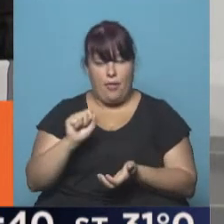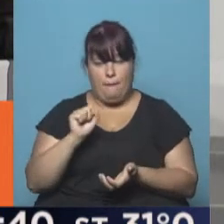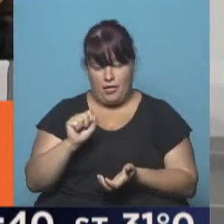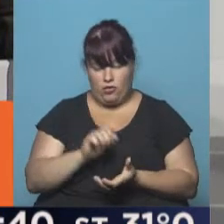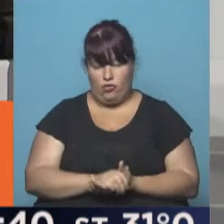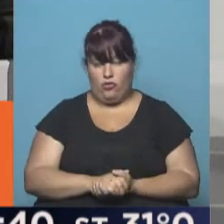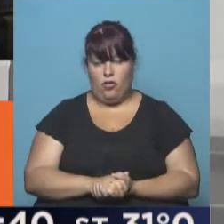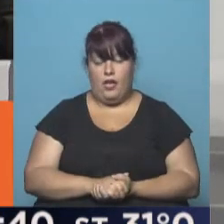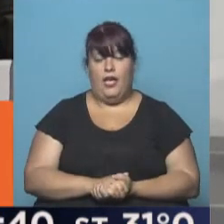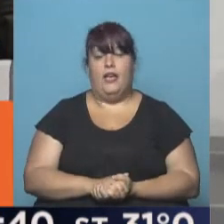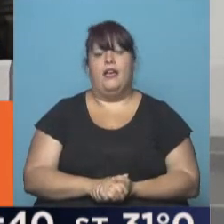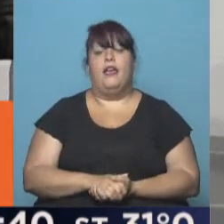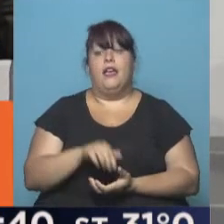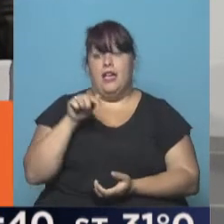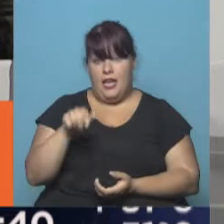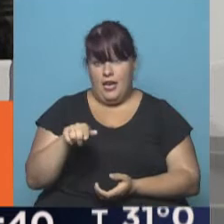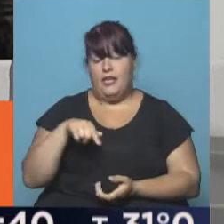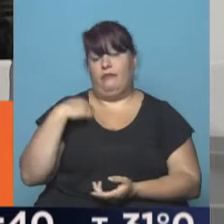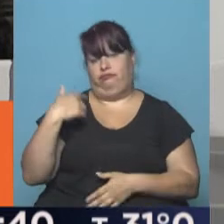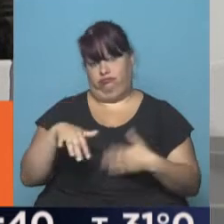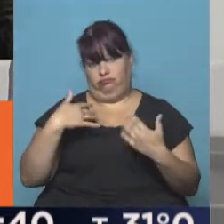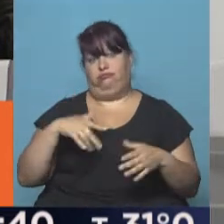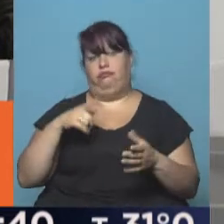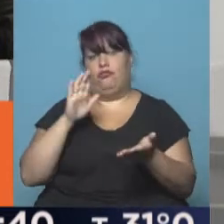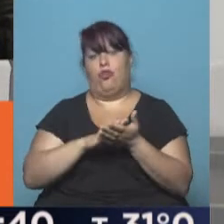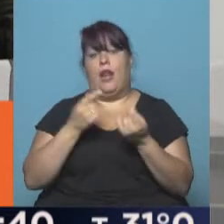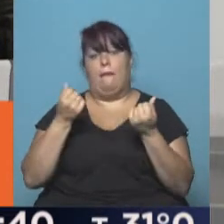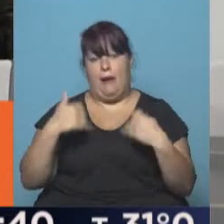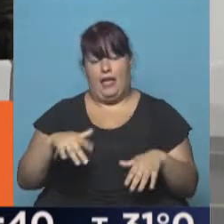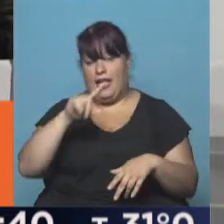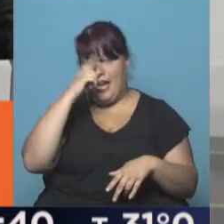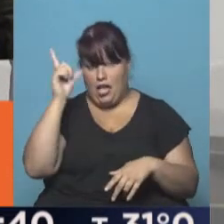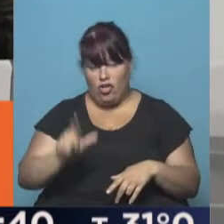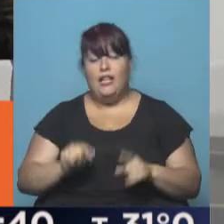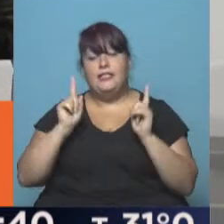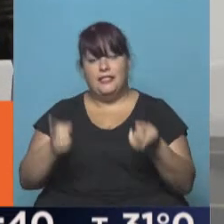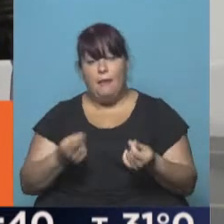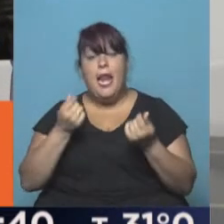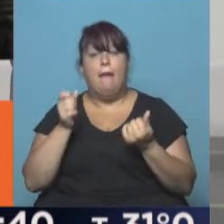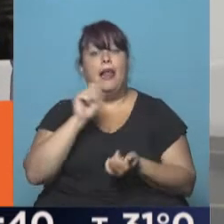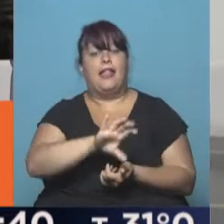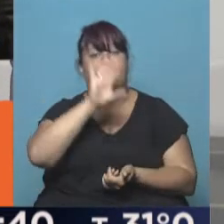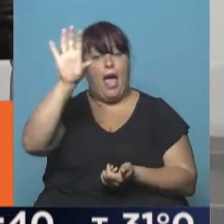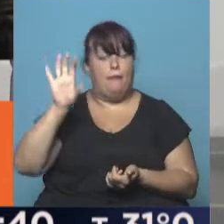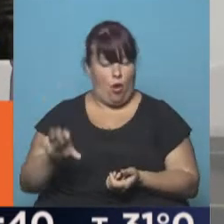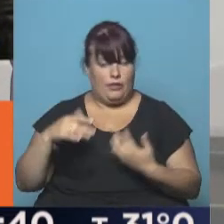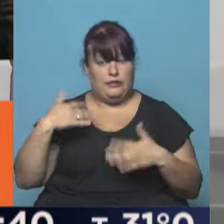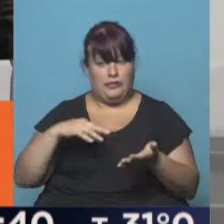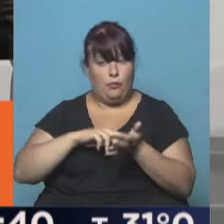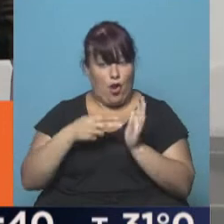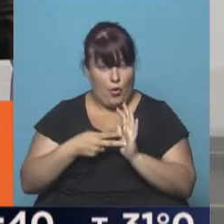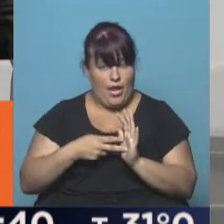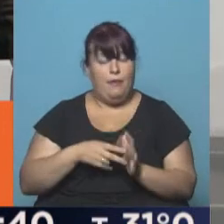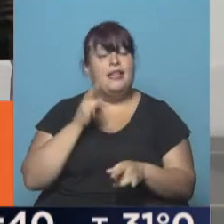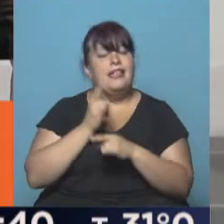pesos. Esto ha repercutido, por supuesto, sobre las finanzas de la Nación, pero también sobre las finanzas provinciales.